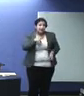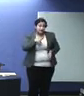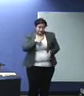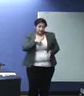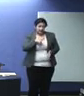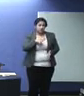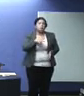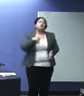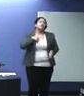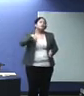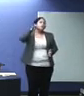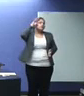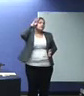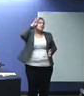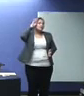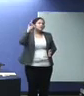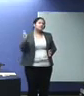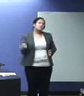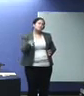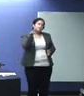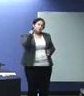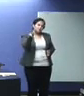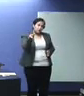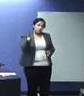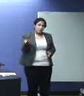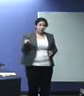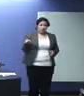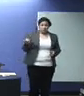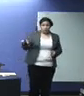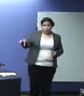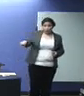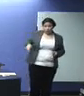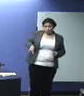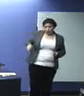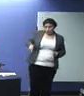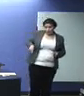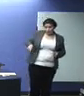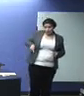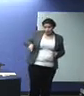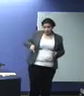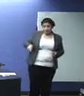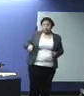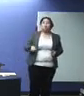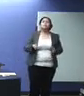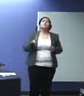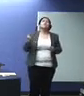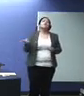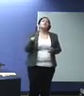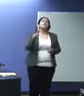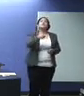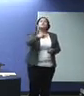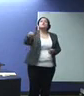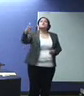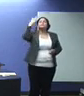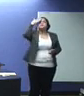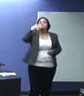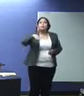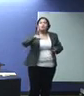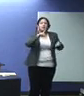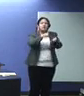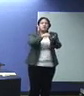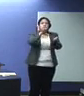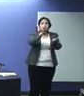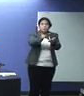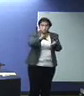hacer la pregunta, ¿las políticas son públicas? ¿Cuántos de ustedes saben los beneficios hacia las personas con discapacidad a pesar de que no la